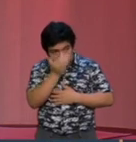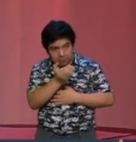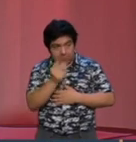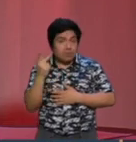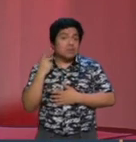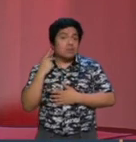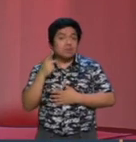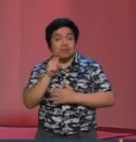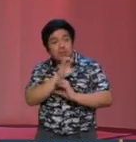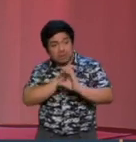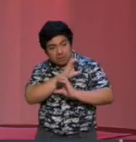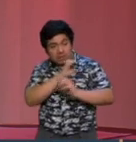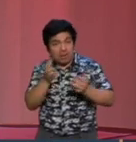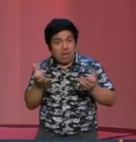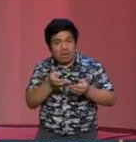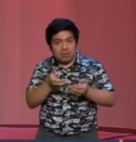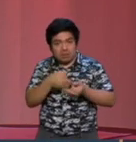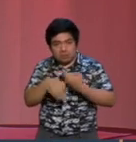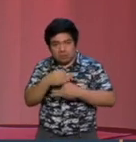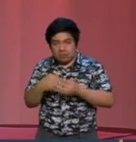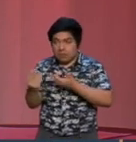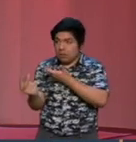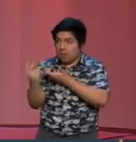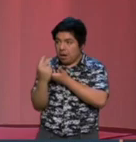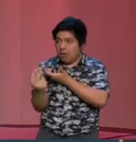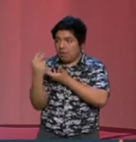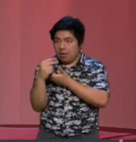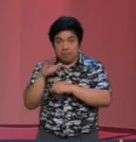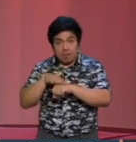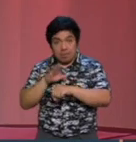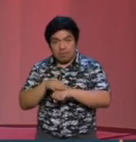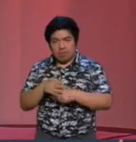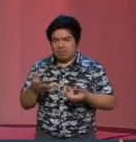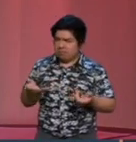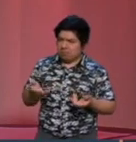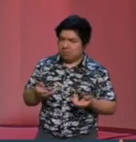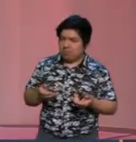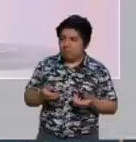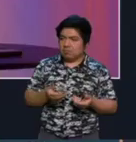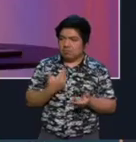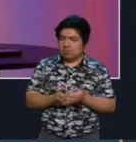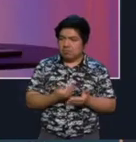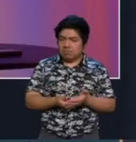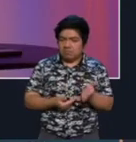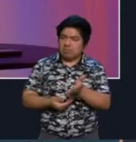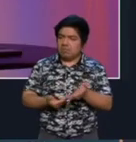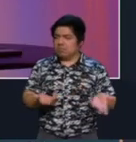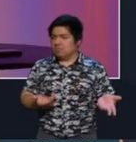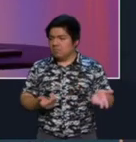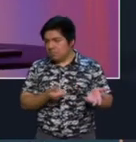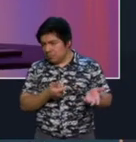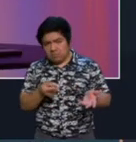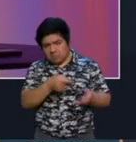que hizo Claudia Sheinbaum ha facilitado que vengan inversiones. Es decir, camina un día, camina un día, Pregúntale